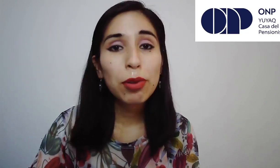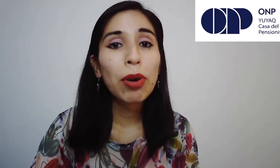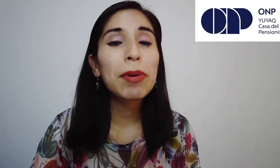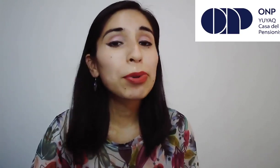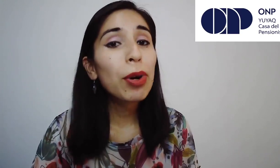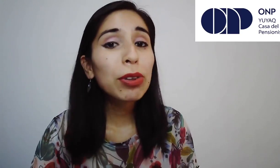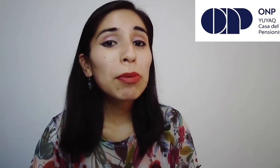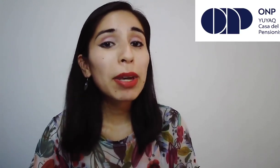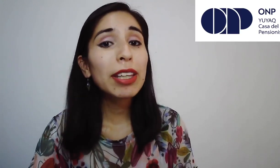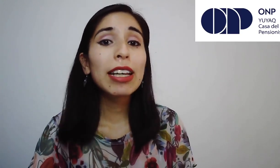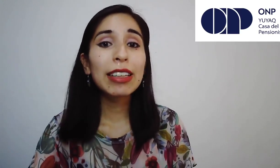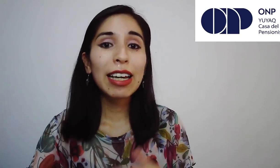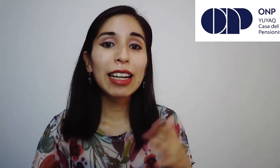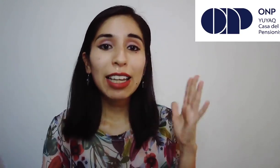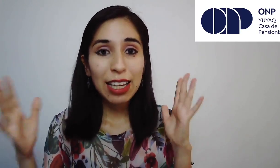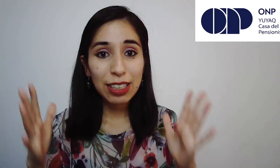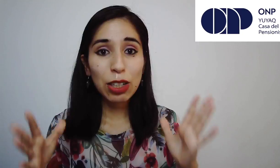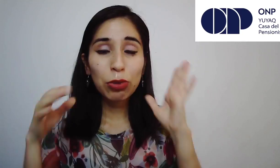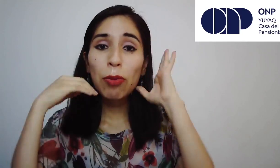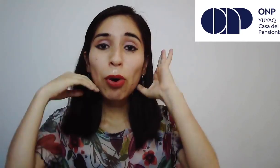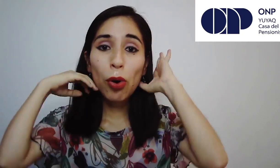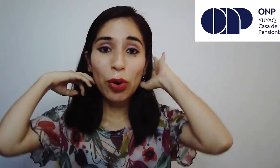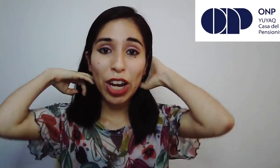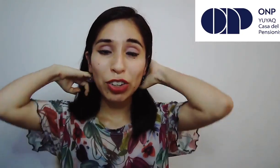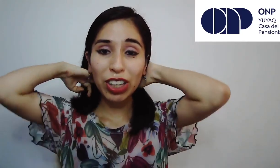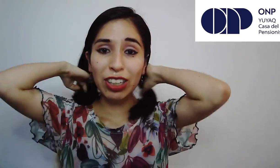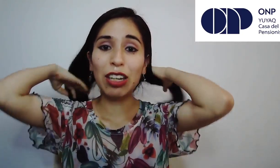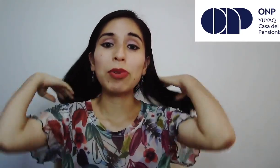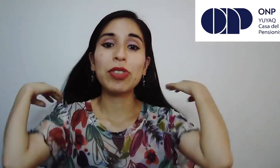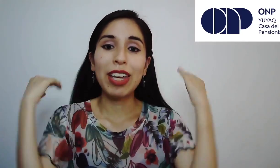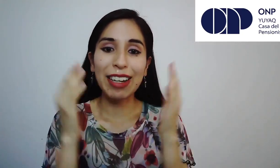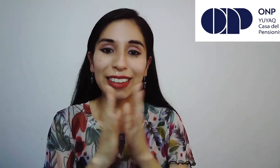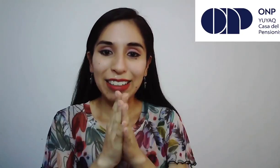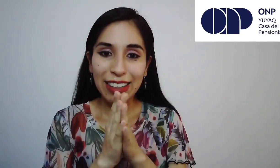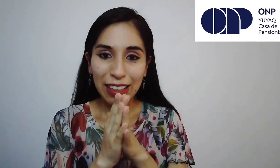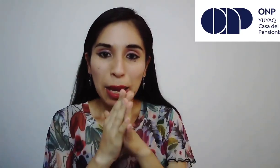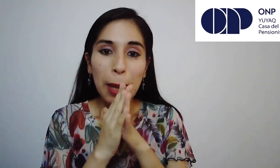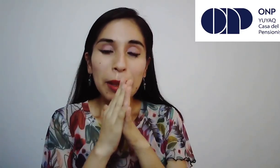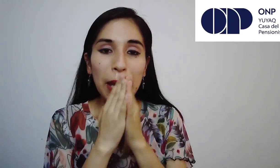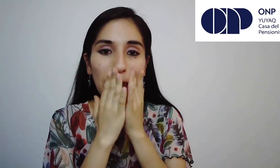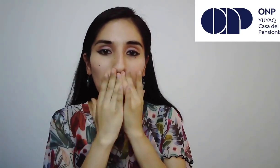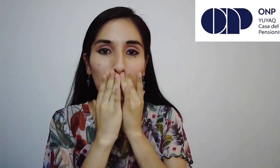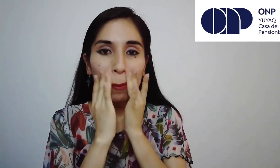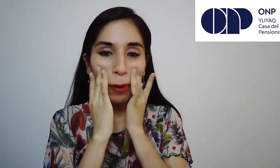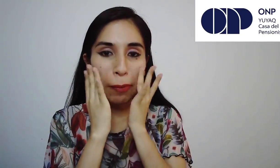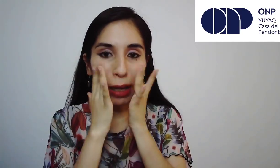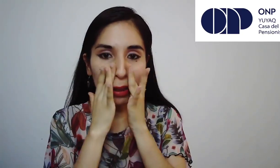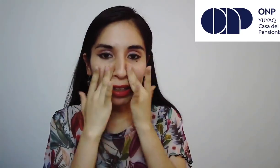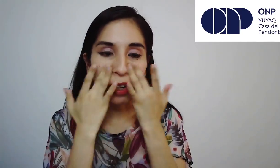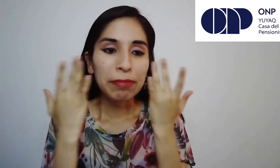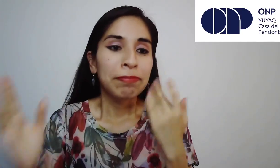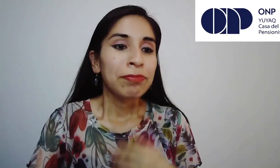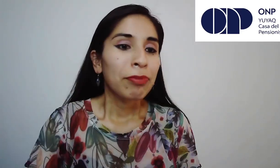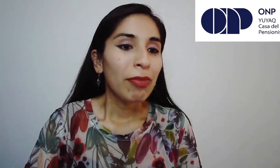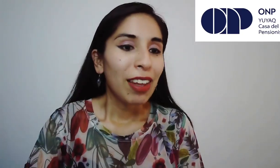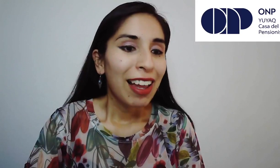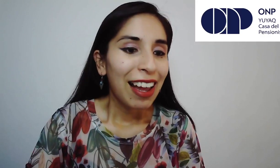martes y jueves 4 y media de la tarde es el nuevo horario que tenemos en el taller de informática